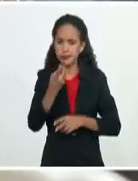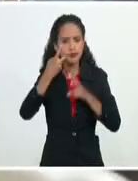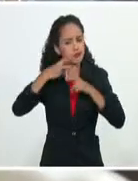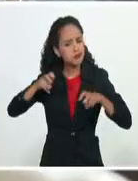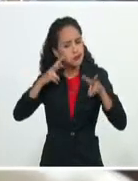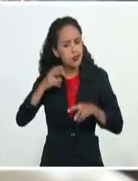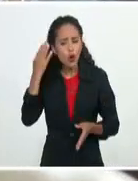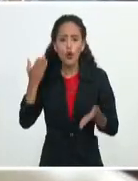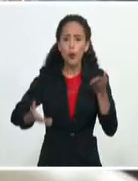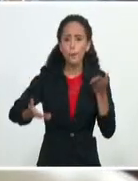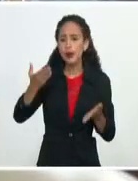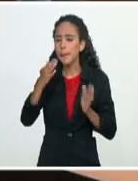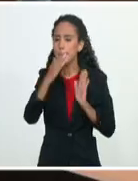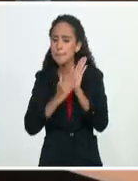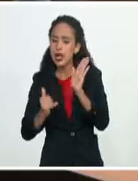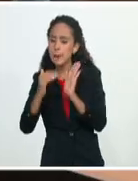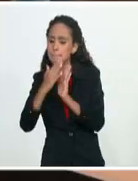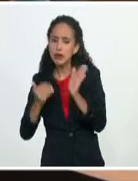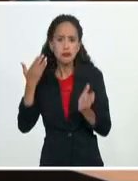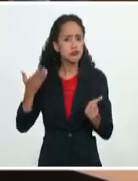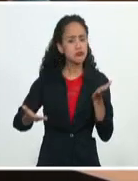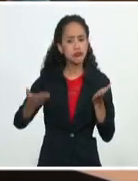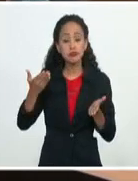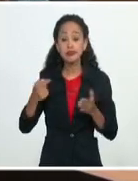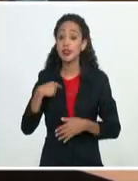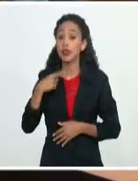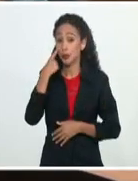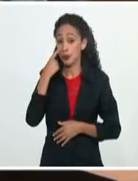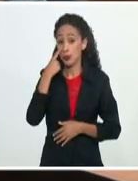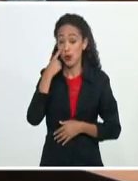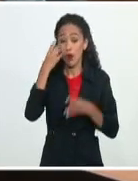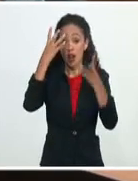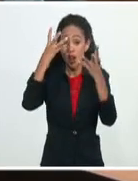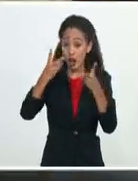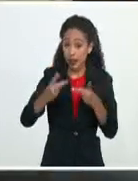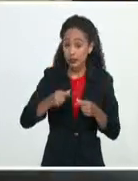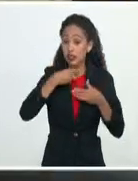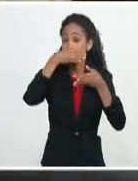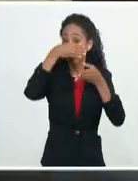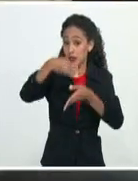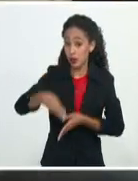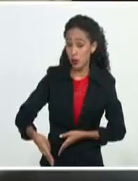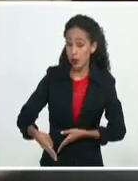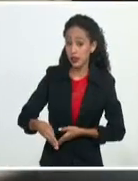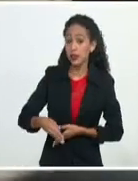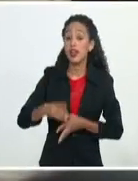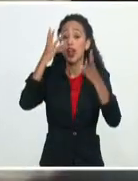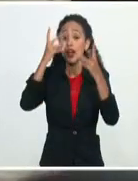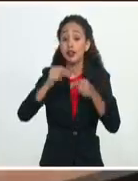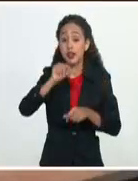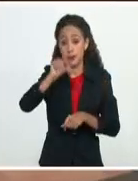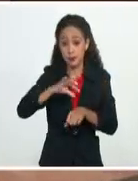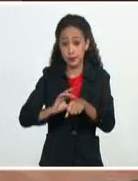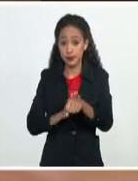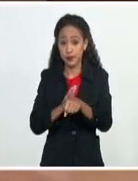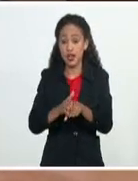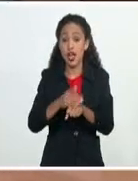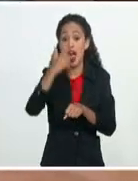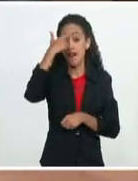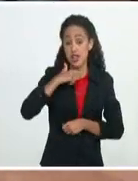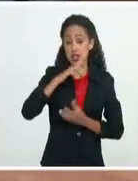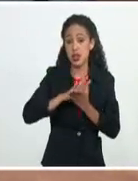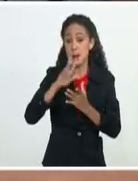entre diferentes meses arrojó que las tasas de incidencia y el número de muertes por día fueron mayores entre abril y mayo que a inicios de